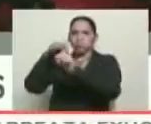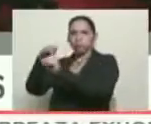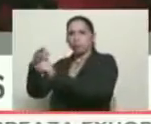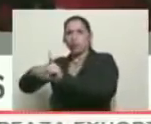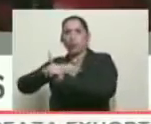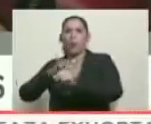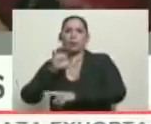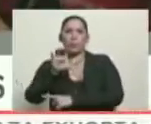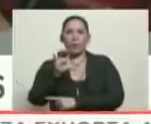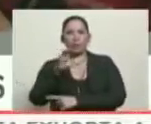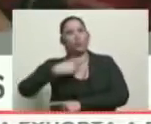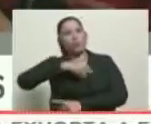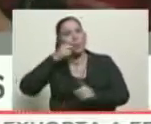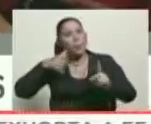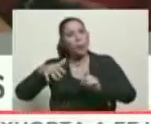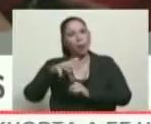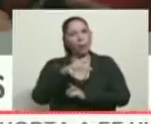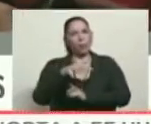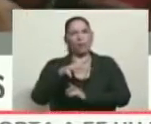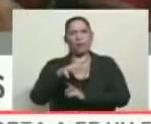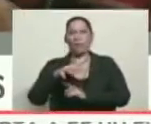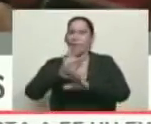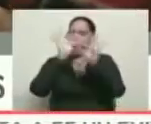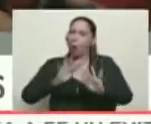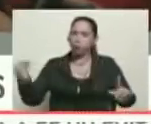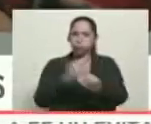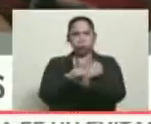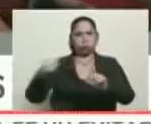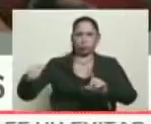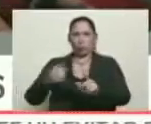país, contra nuestro pueblo, de la manera más violenta,